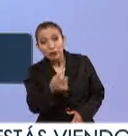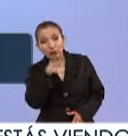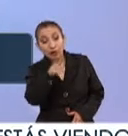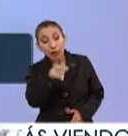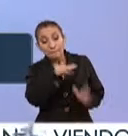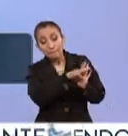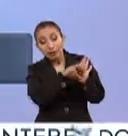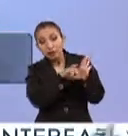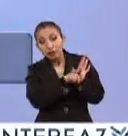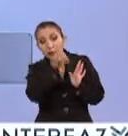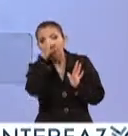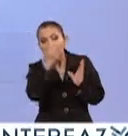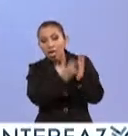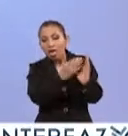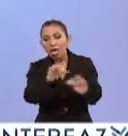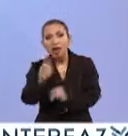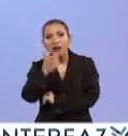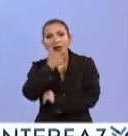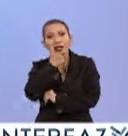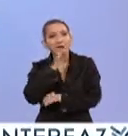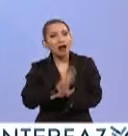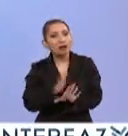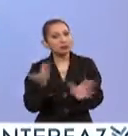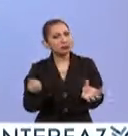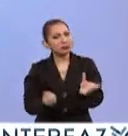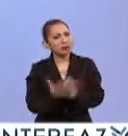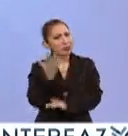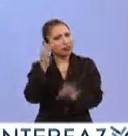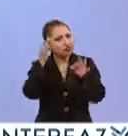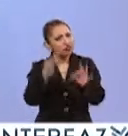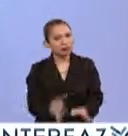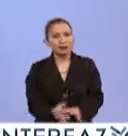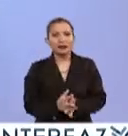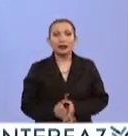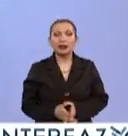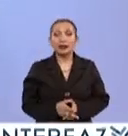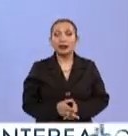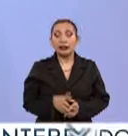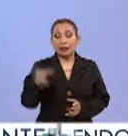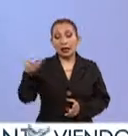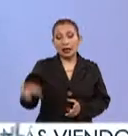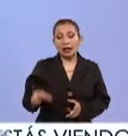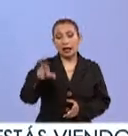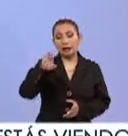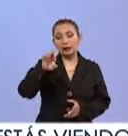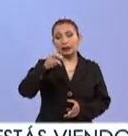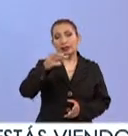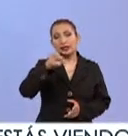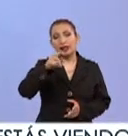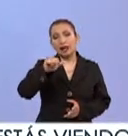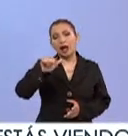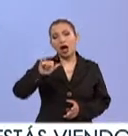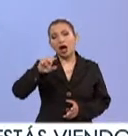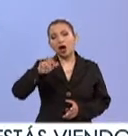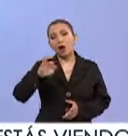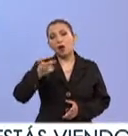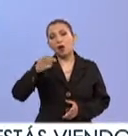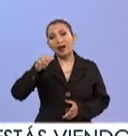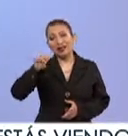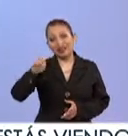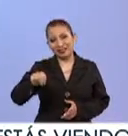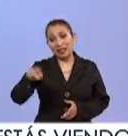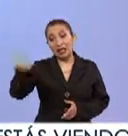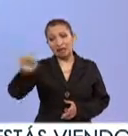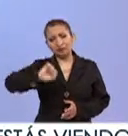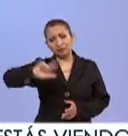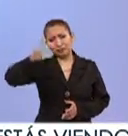de las metodologías para enseñar el inglés más originales, auténticas. Él es Richard Vaughan y pues es uno de